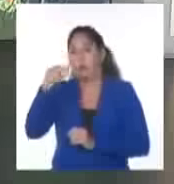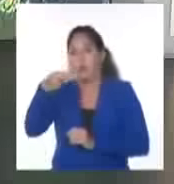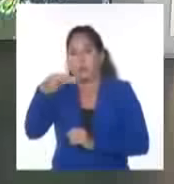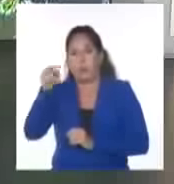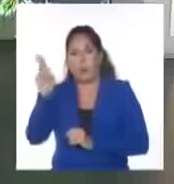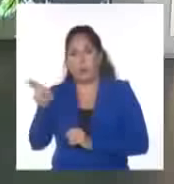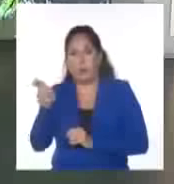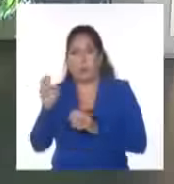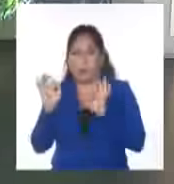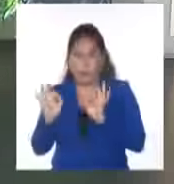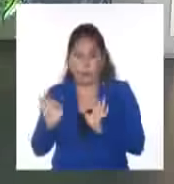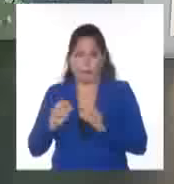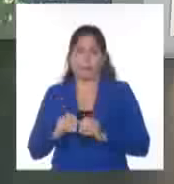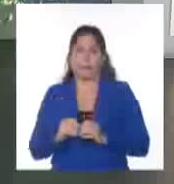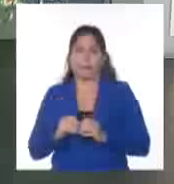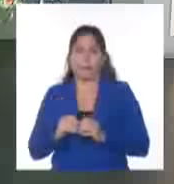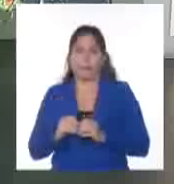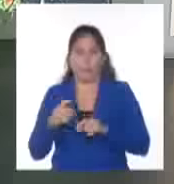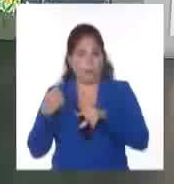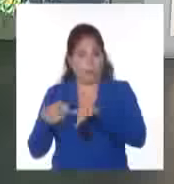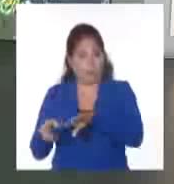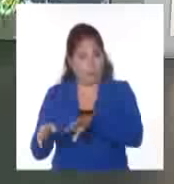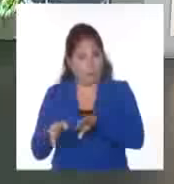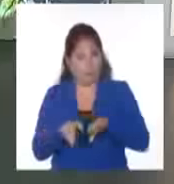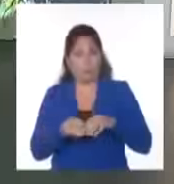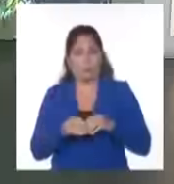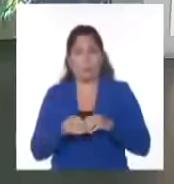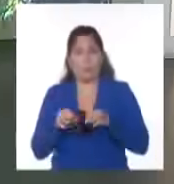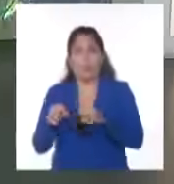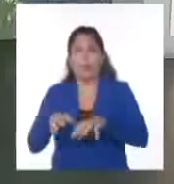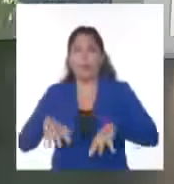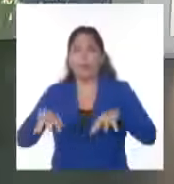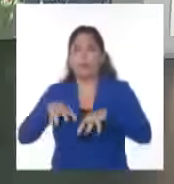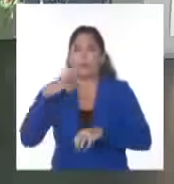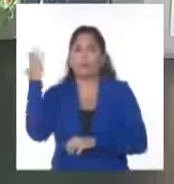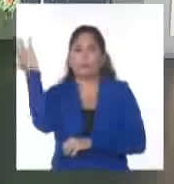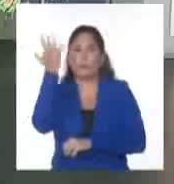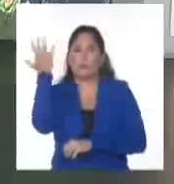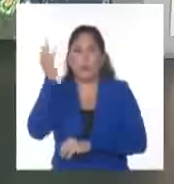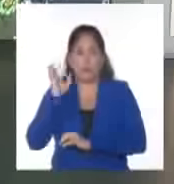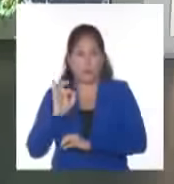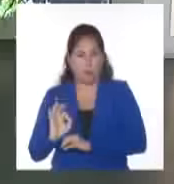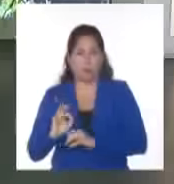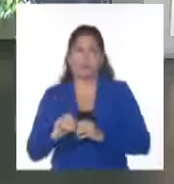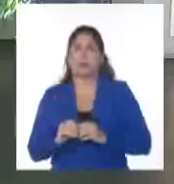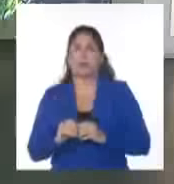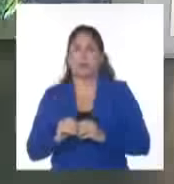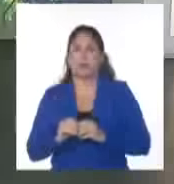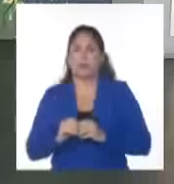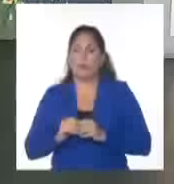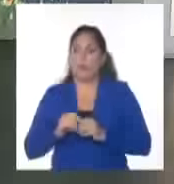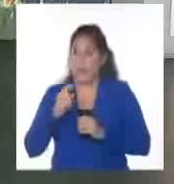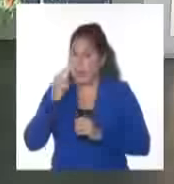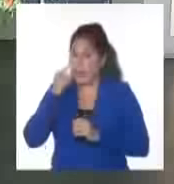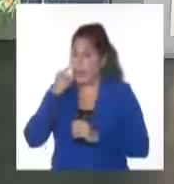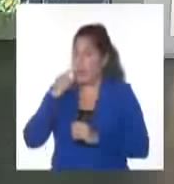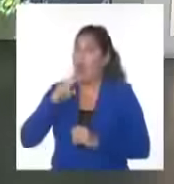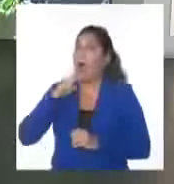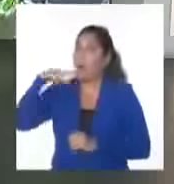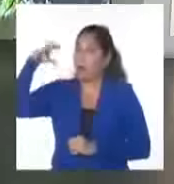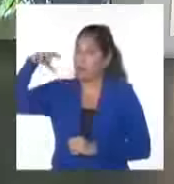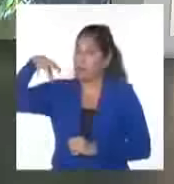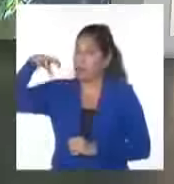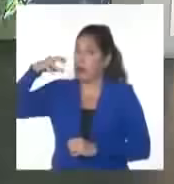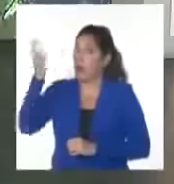901 hectopascales. Y bueno, en estas condiciones hay aquí un agua muy cálida,